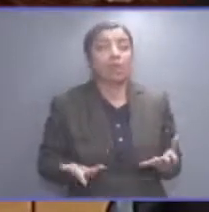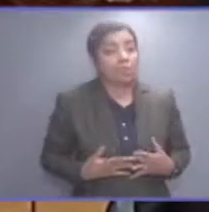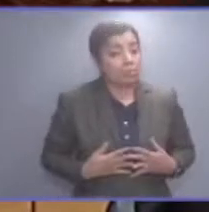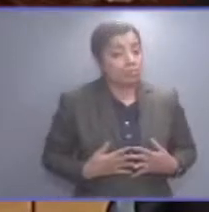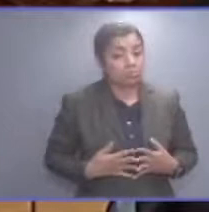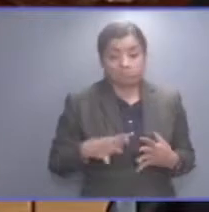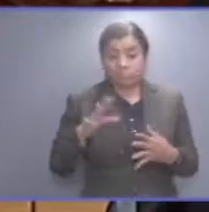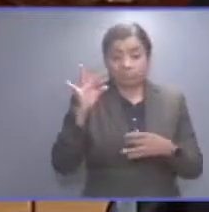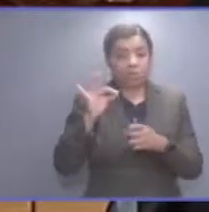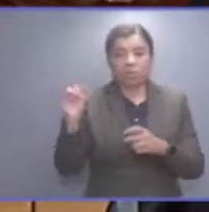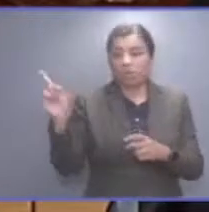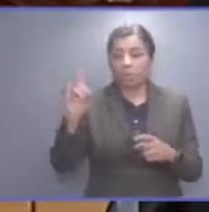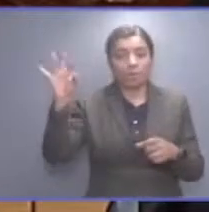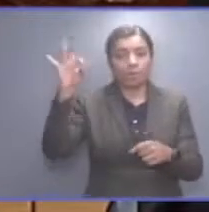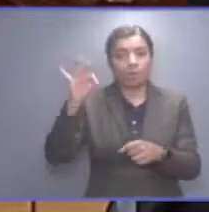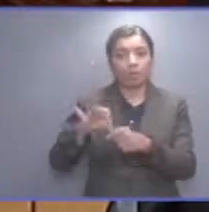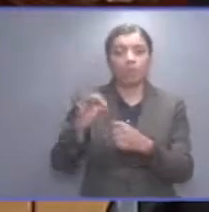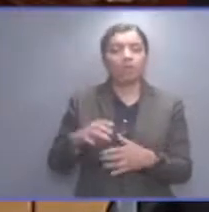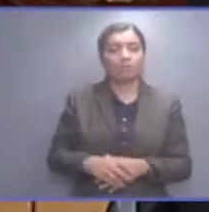el voto